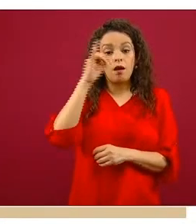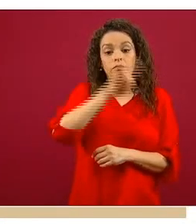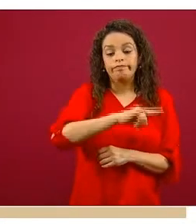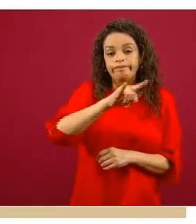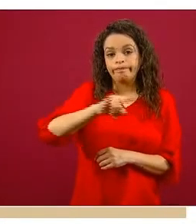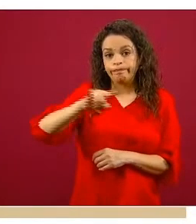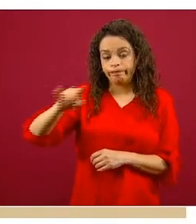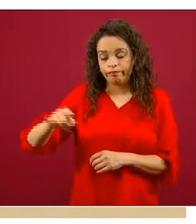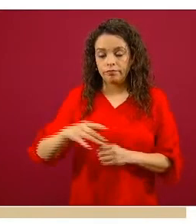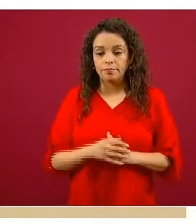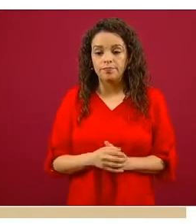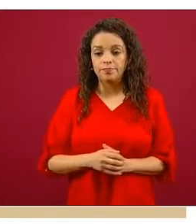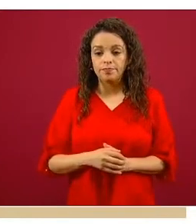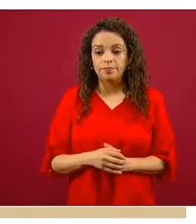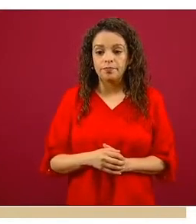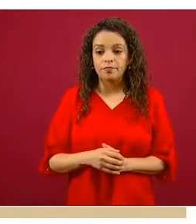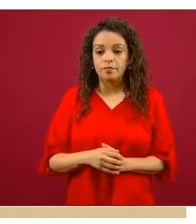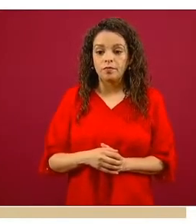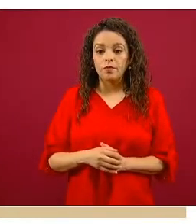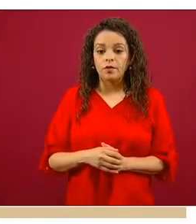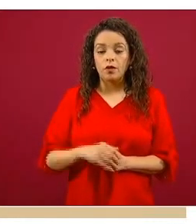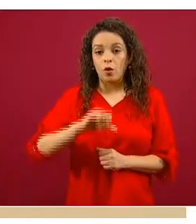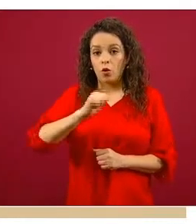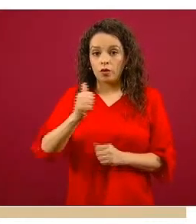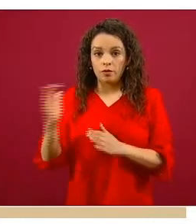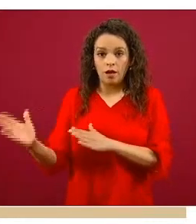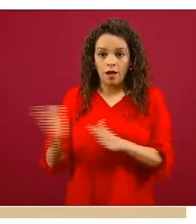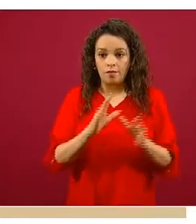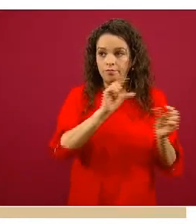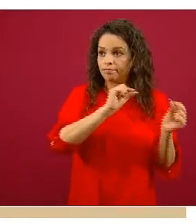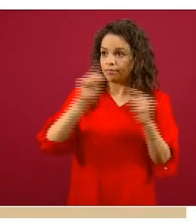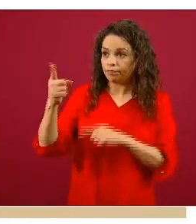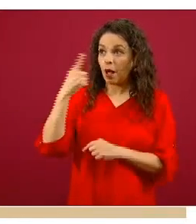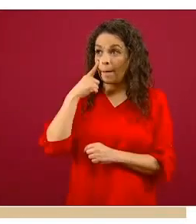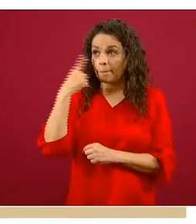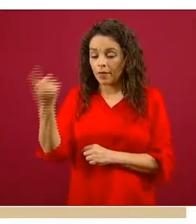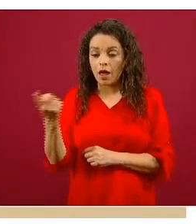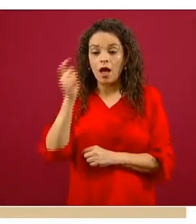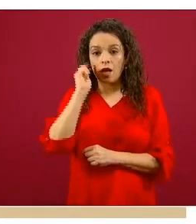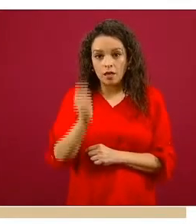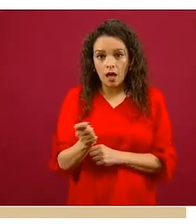para pacientes críticos, las que tienen ventilador, que es la siguiente diapositiva,